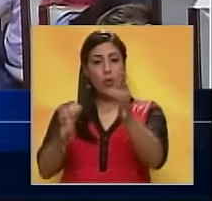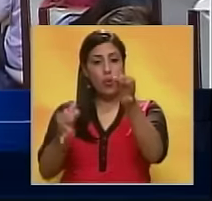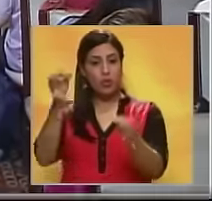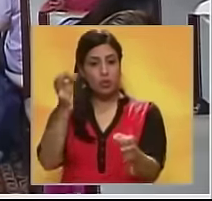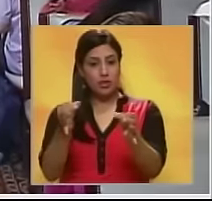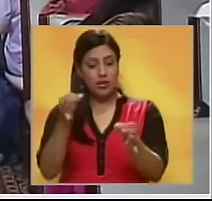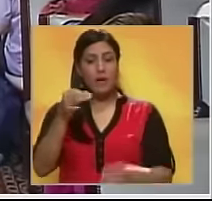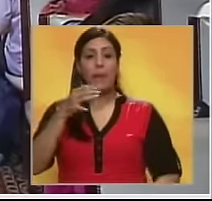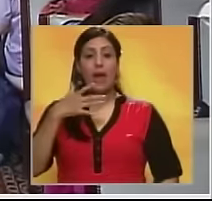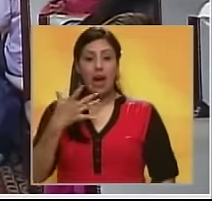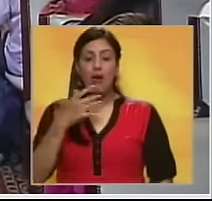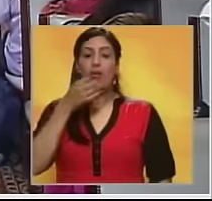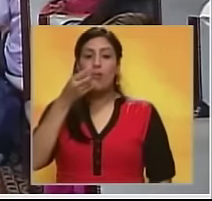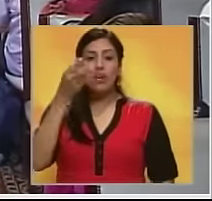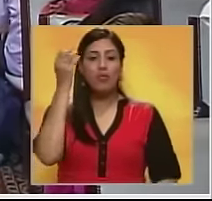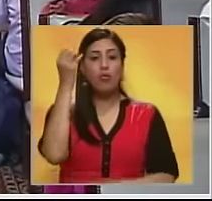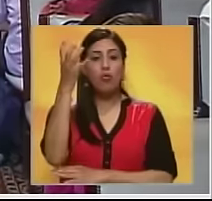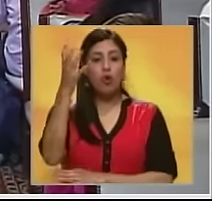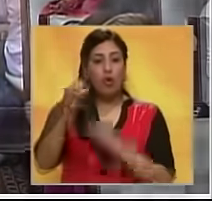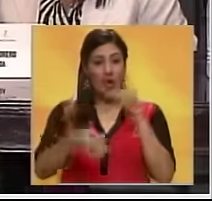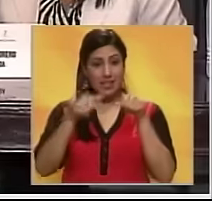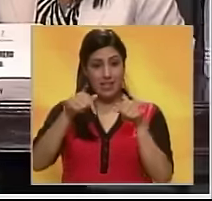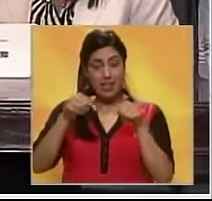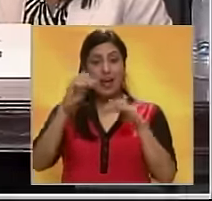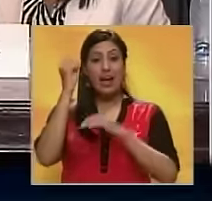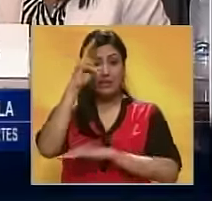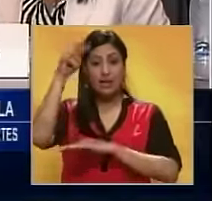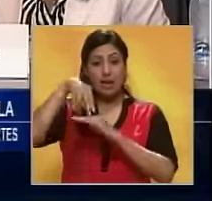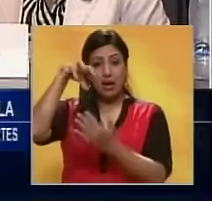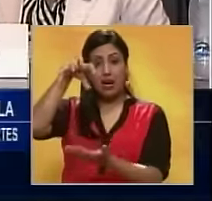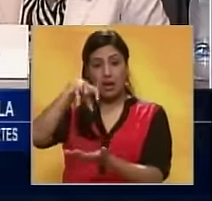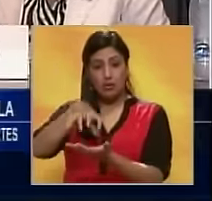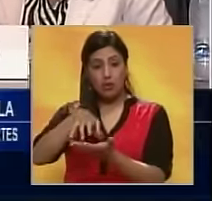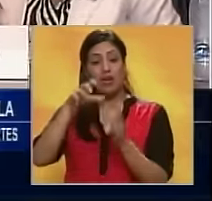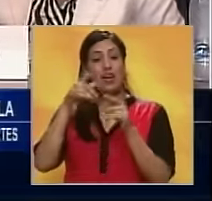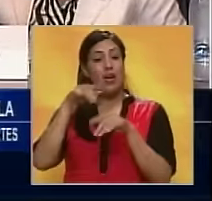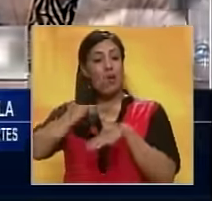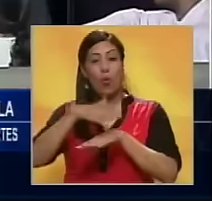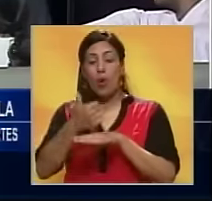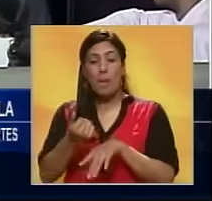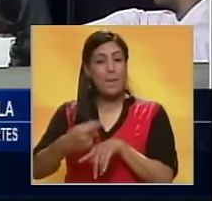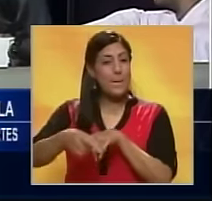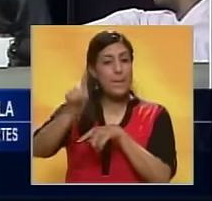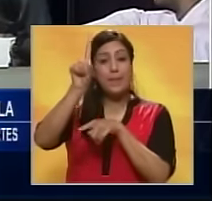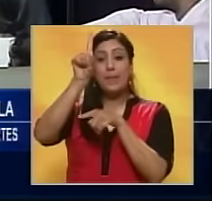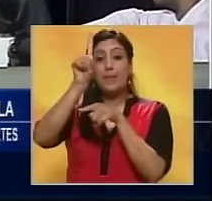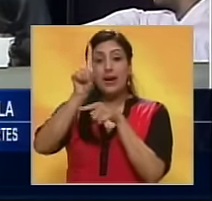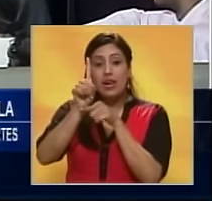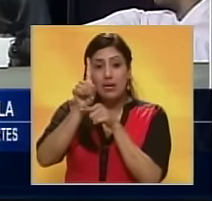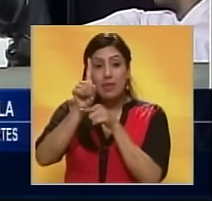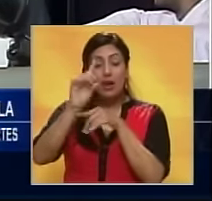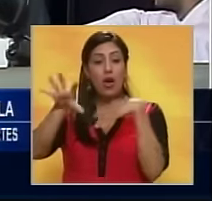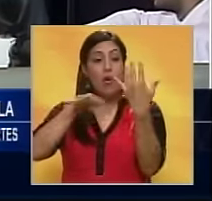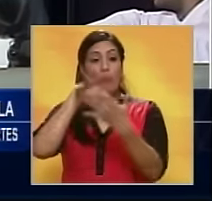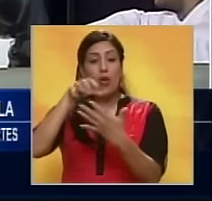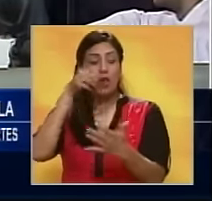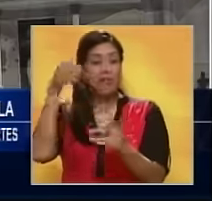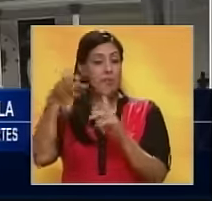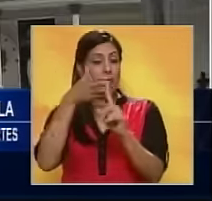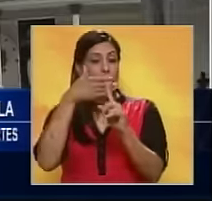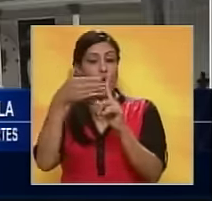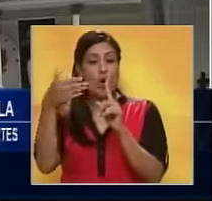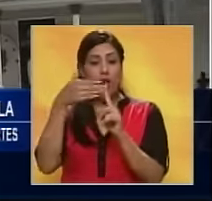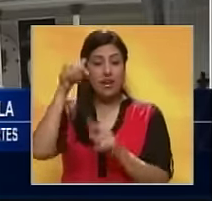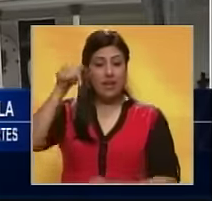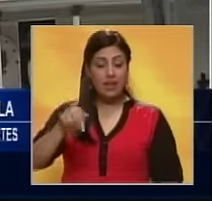Justicia señaló durante un foro celebrado aquí en el Palacio Federal Legislativo que las causas principales del alto índice de